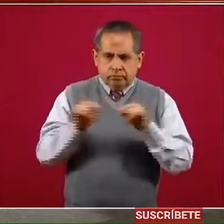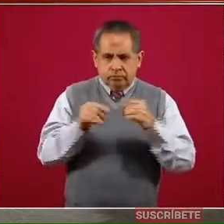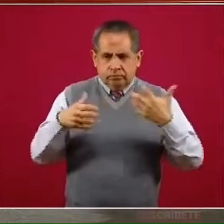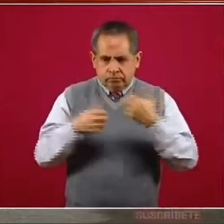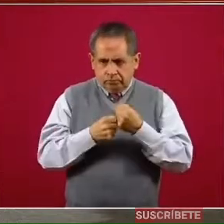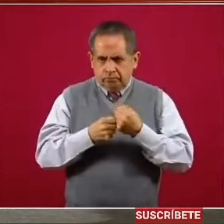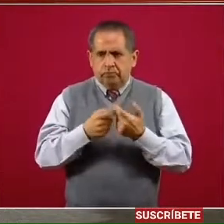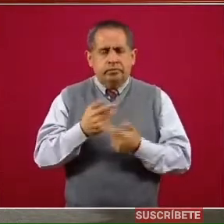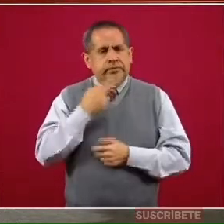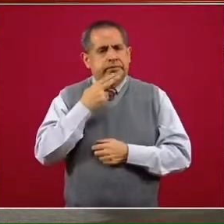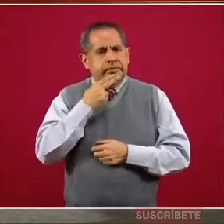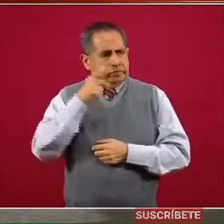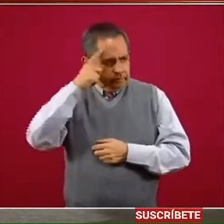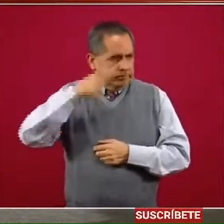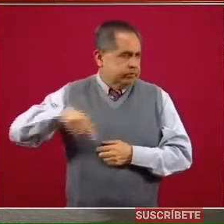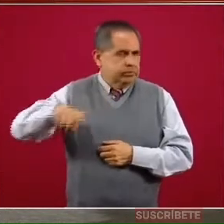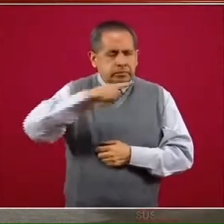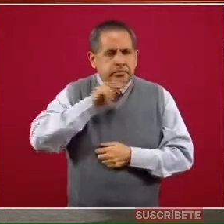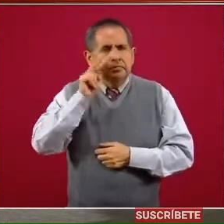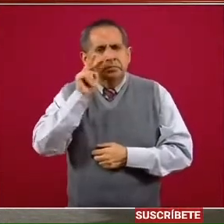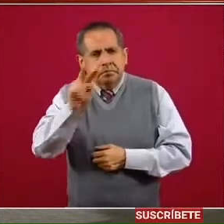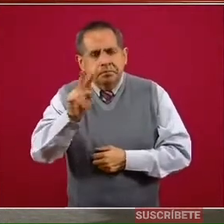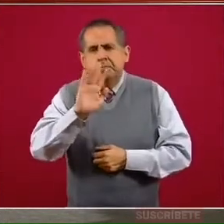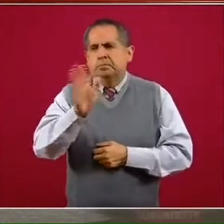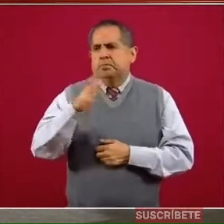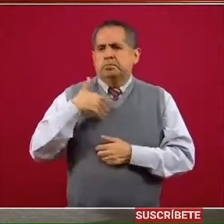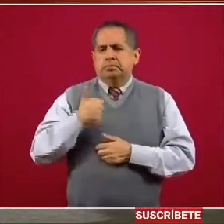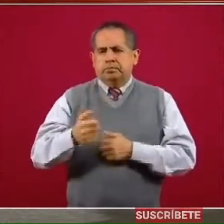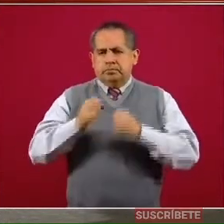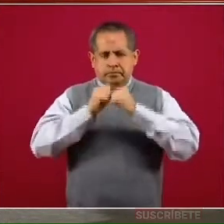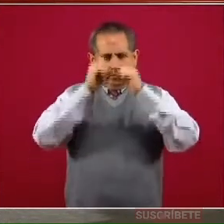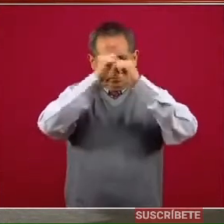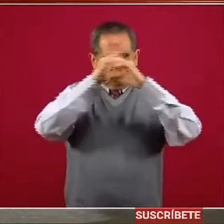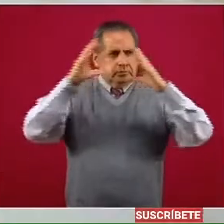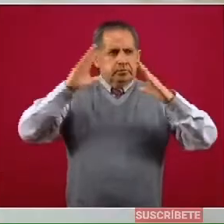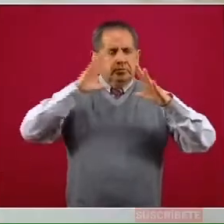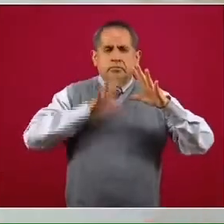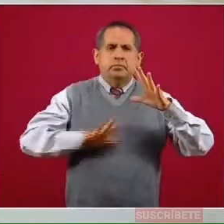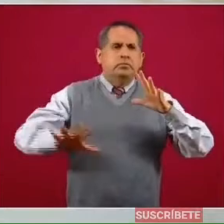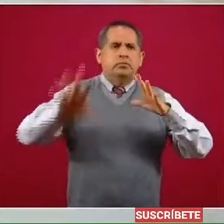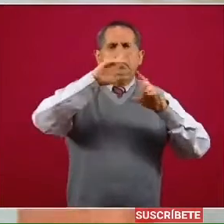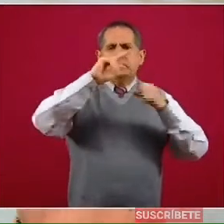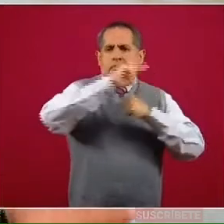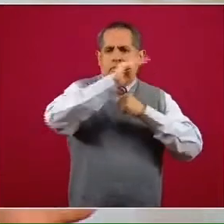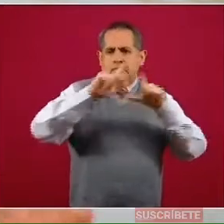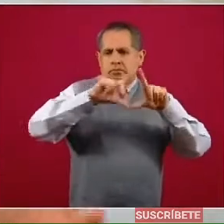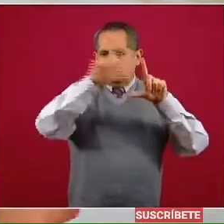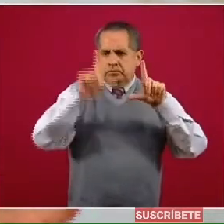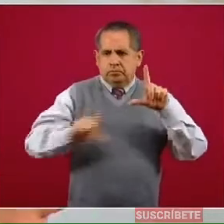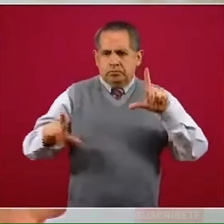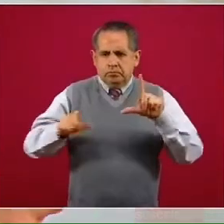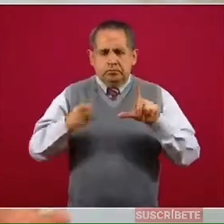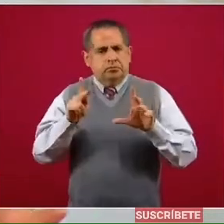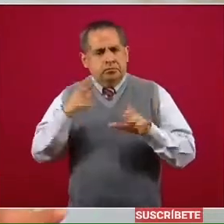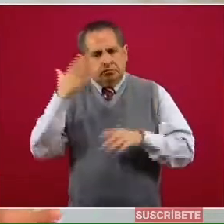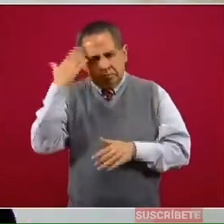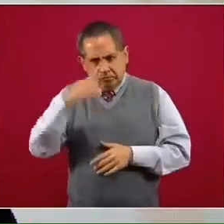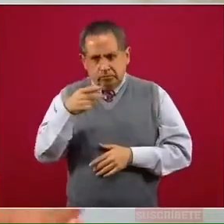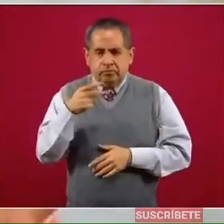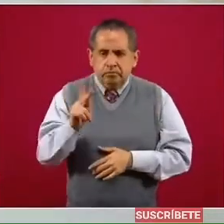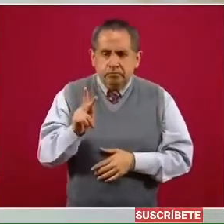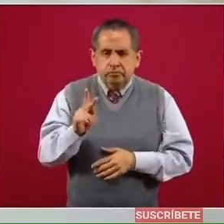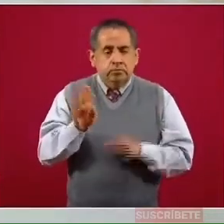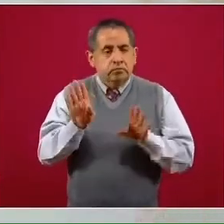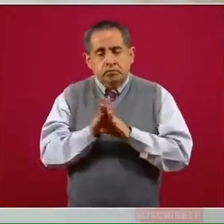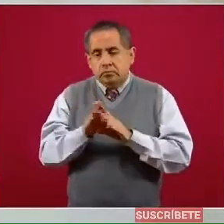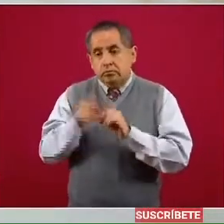síntesis puede ser de gran ayuda para ver de manera panorámica a todo el país, pero con la especificidad de